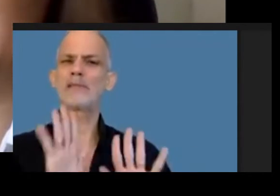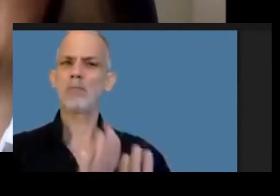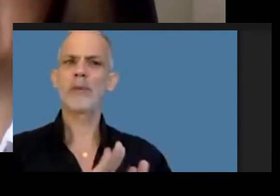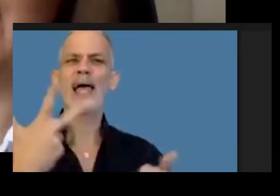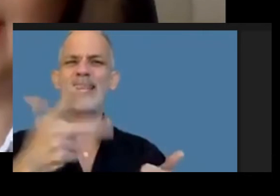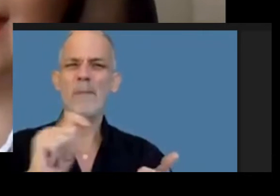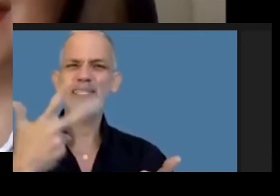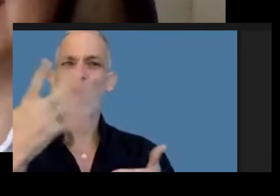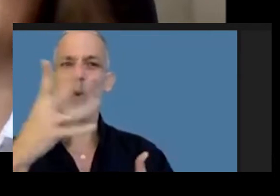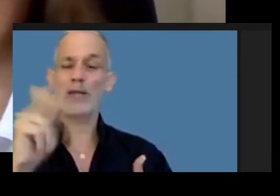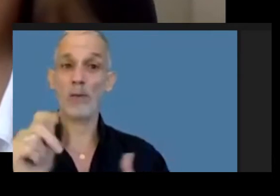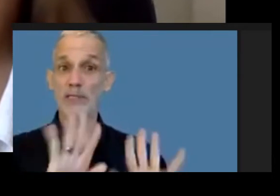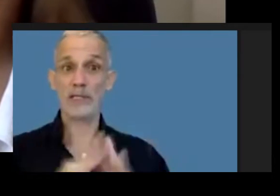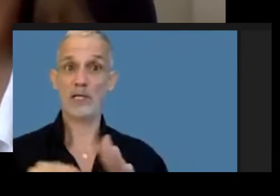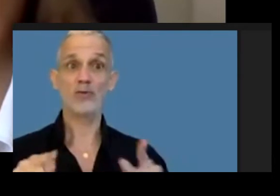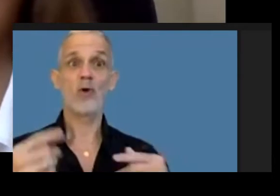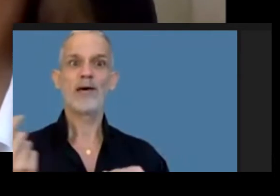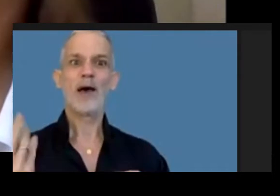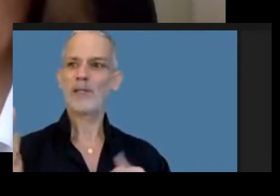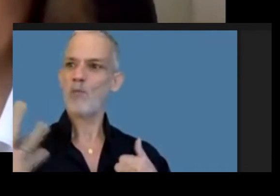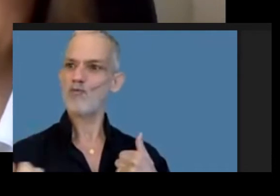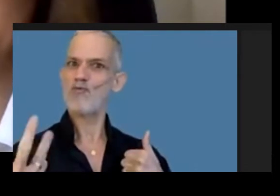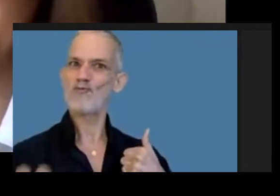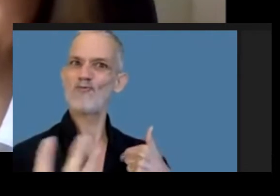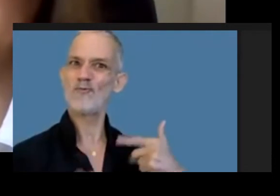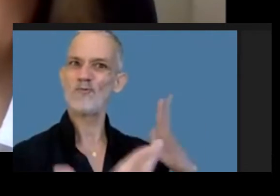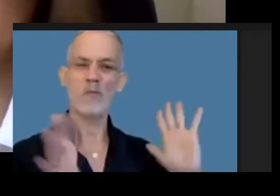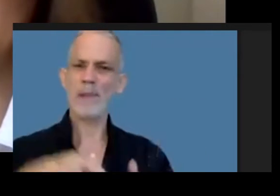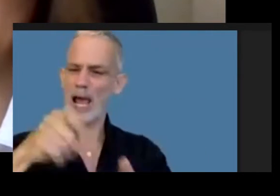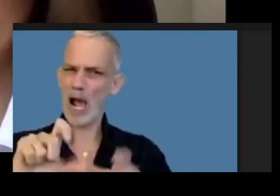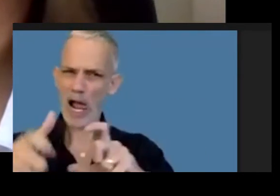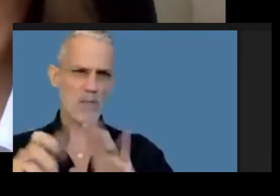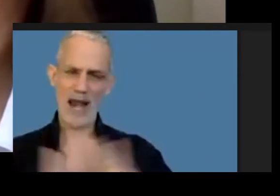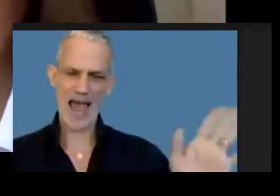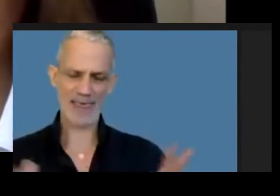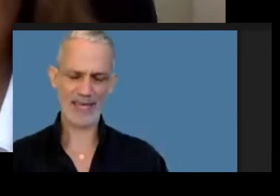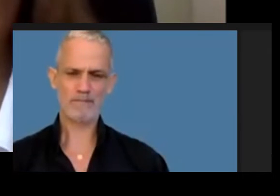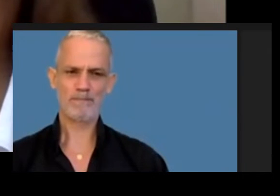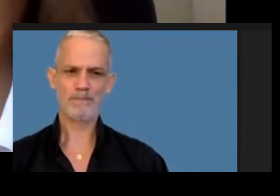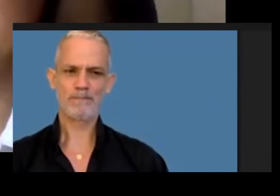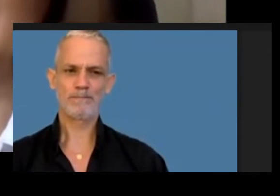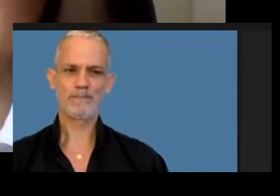meses para evitar generar saldo a favor, pero no hubo correcciones. Perfecto.